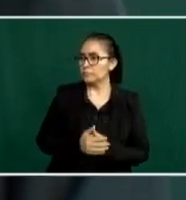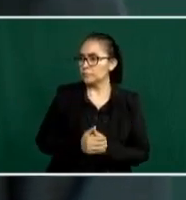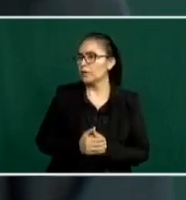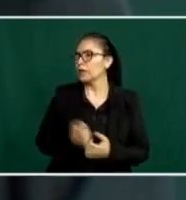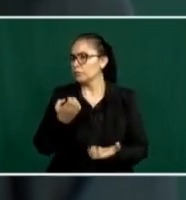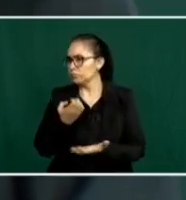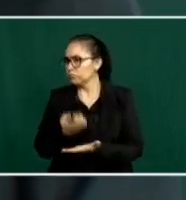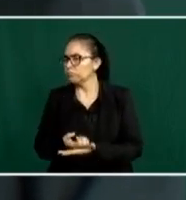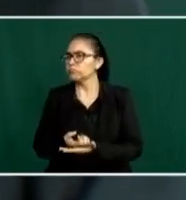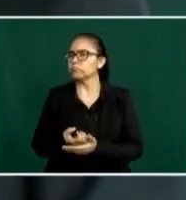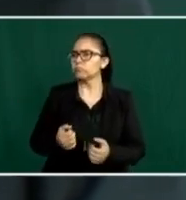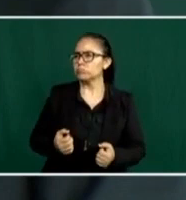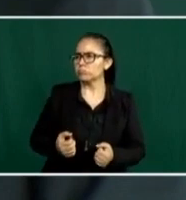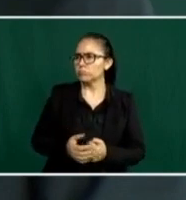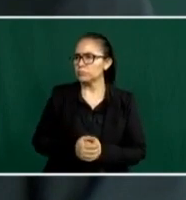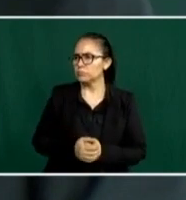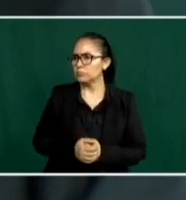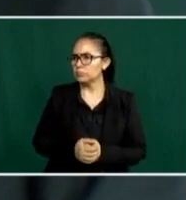economía.